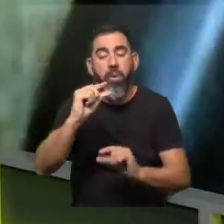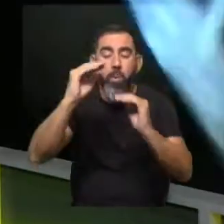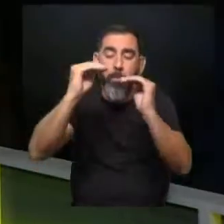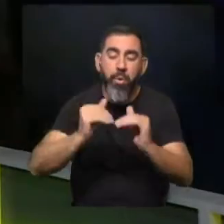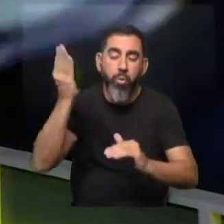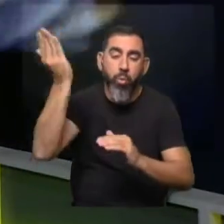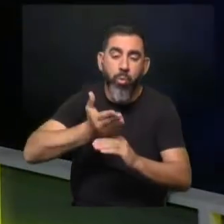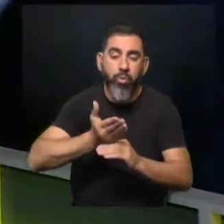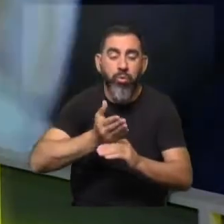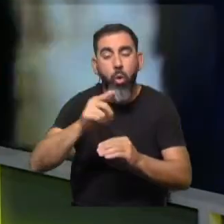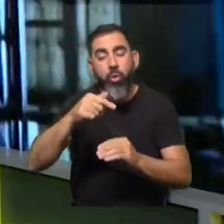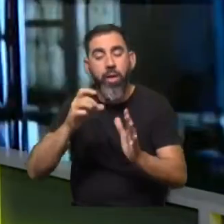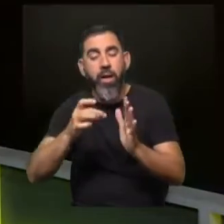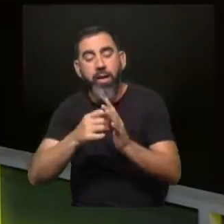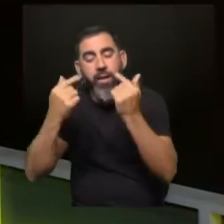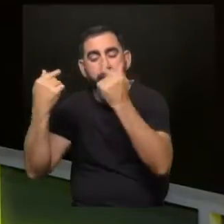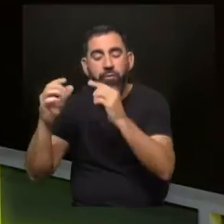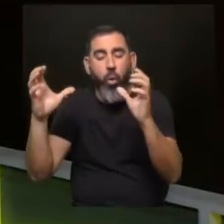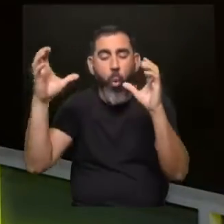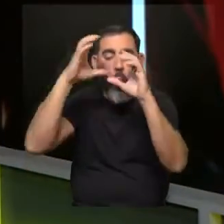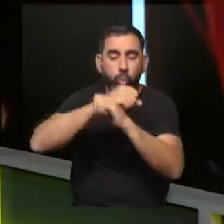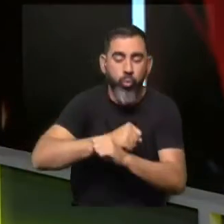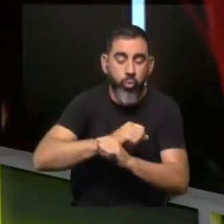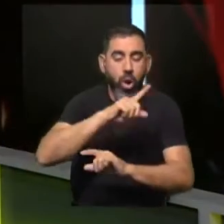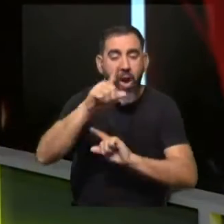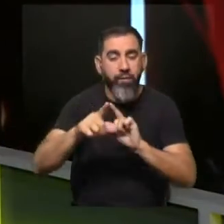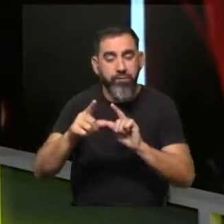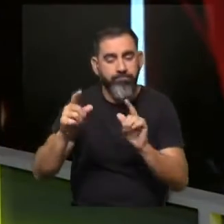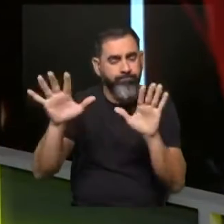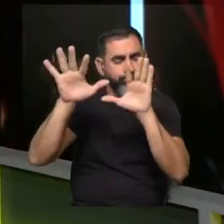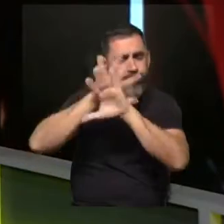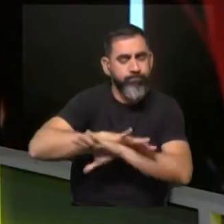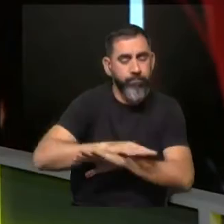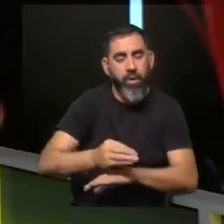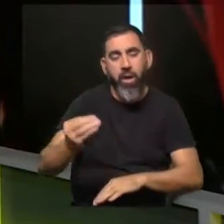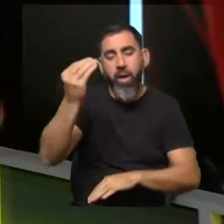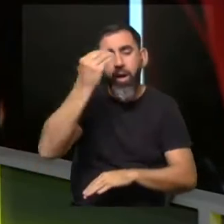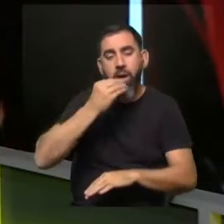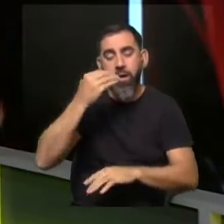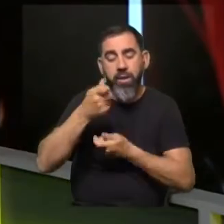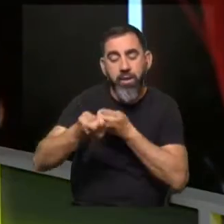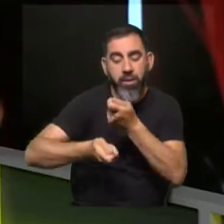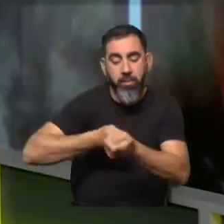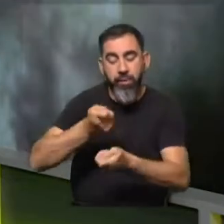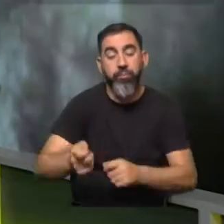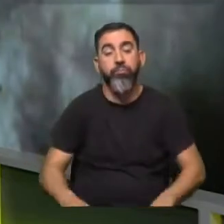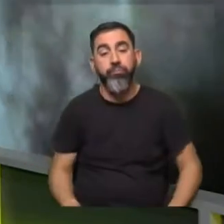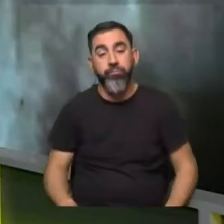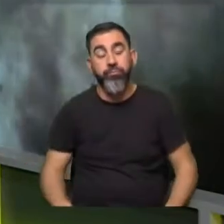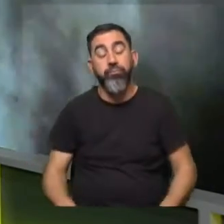también es una pectina de un color más oscuro que a veces conspira contra los alimentos en los que se le quiere aplicar.